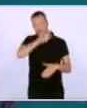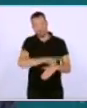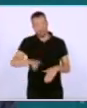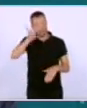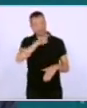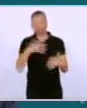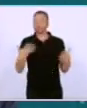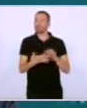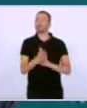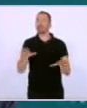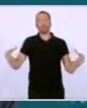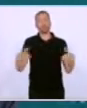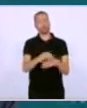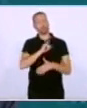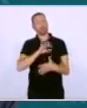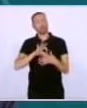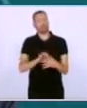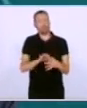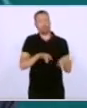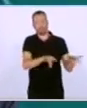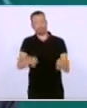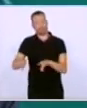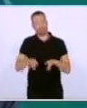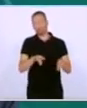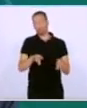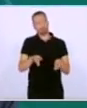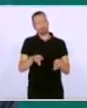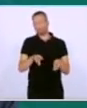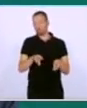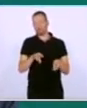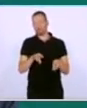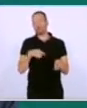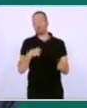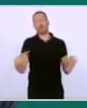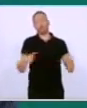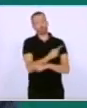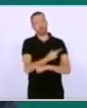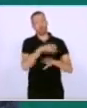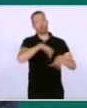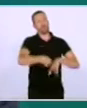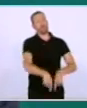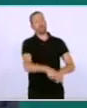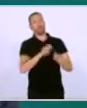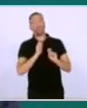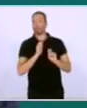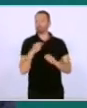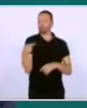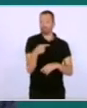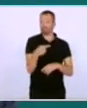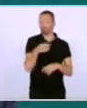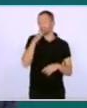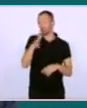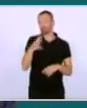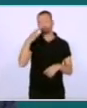canarios no debemos absolutamente nada el nacionalismo más bien todos los contrarios no hay que olvidar que precisamente después de décadas y décadas